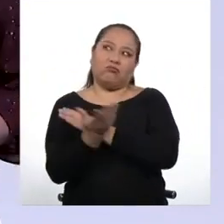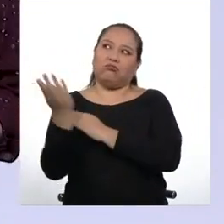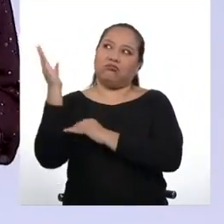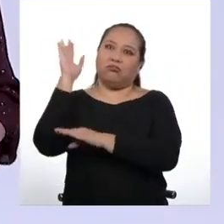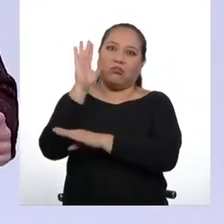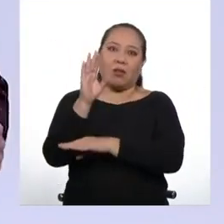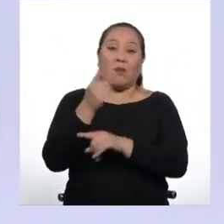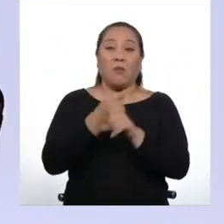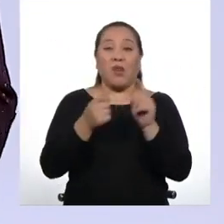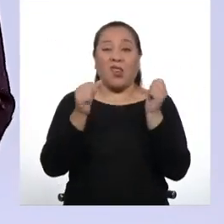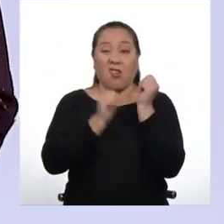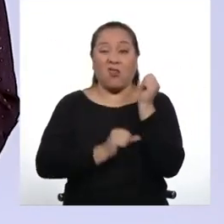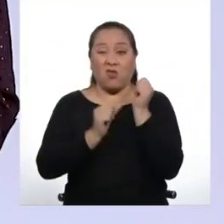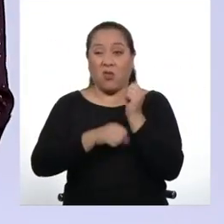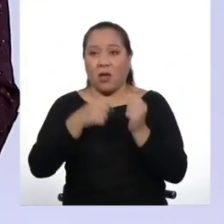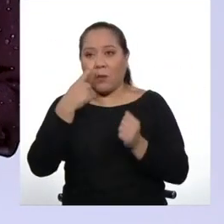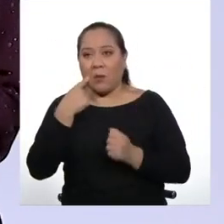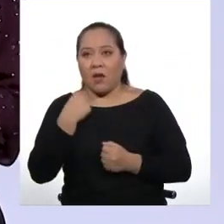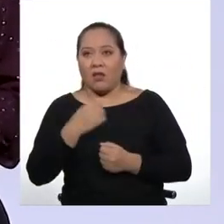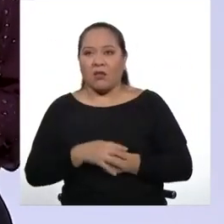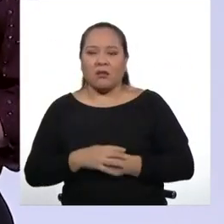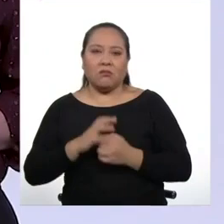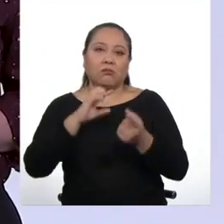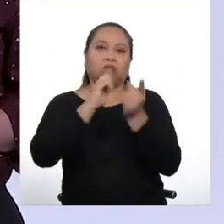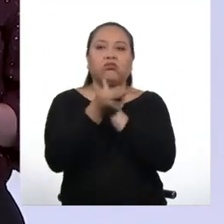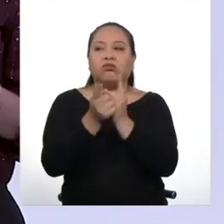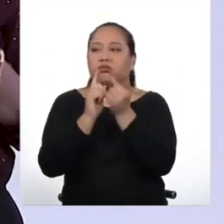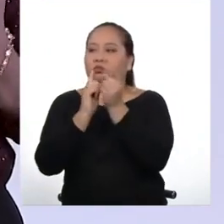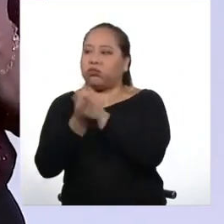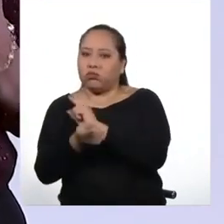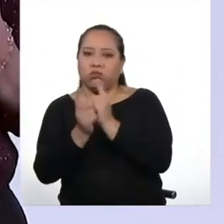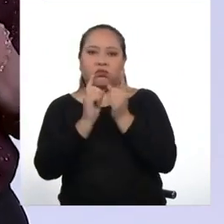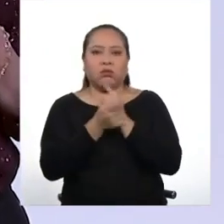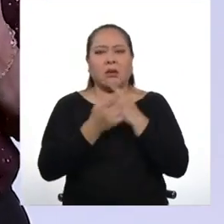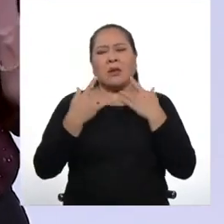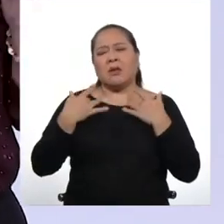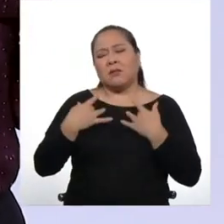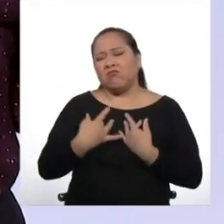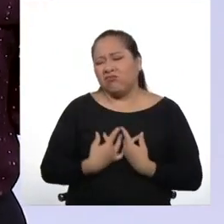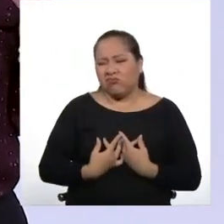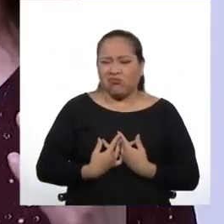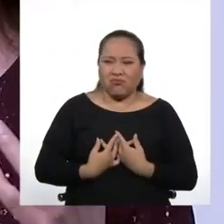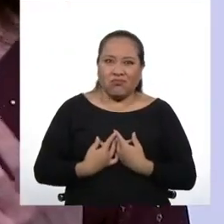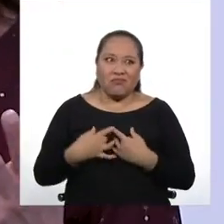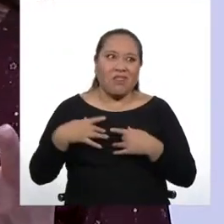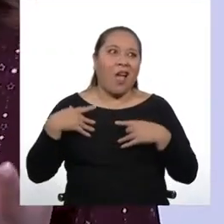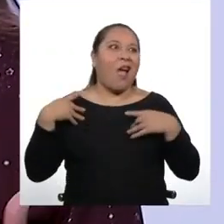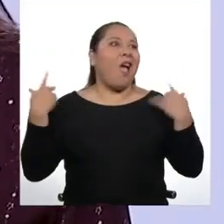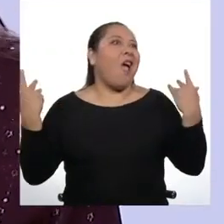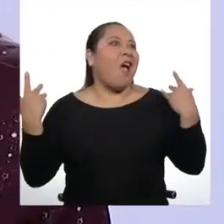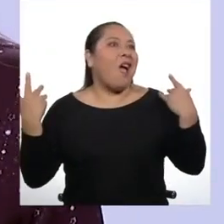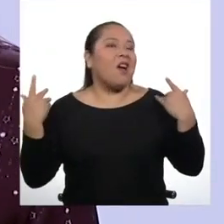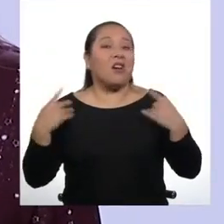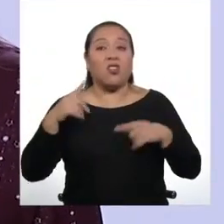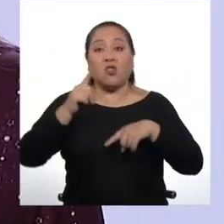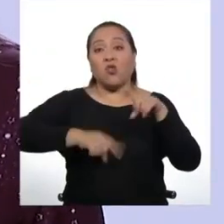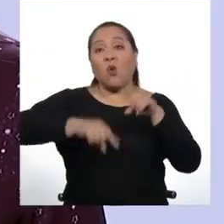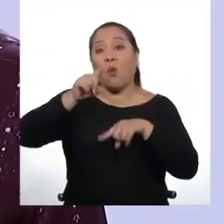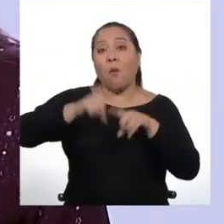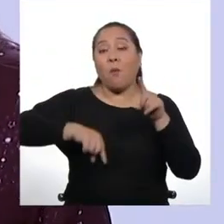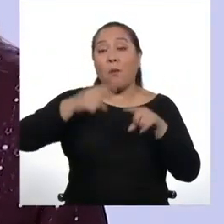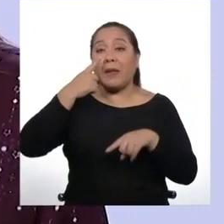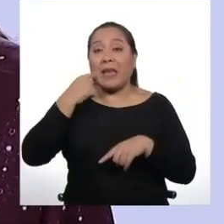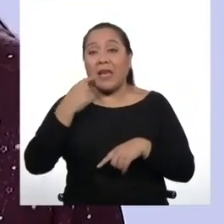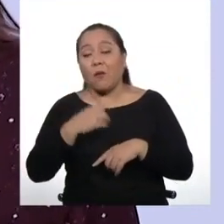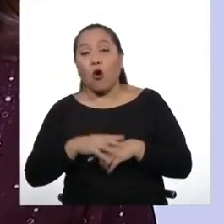En cambio, tu hermano muestra cambios repentinos que van de la tristeza a la alegría. Y tu primo o tía